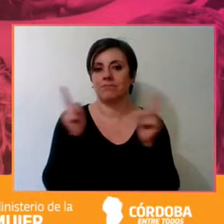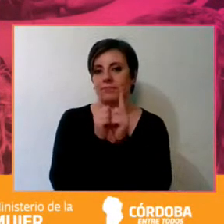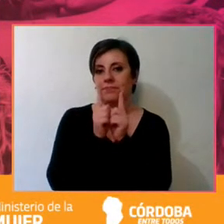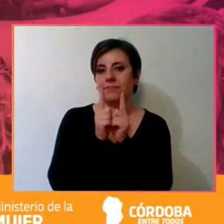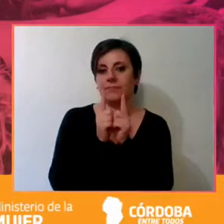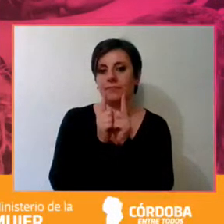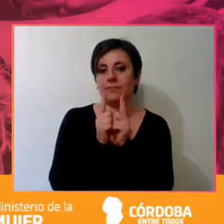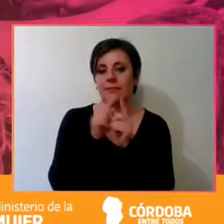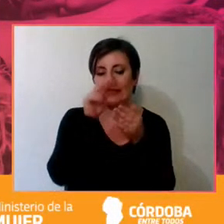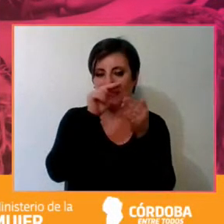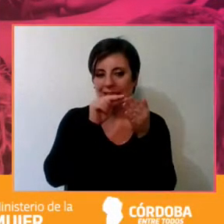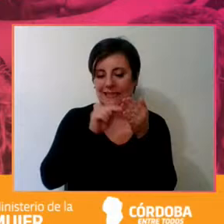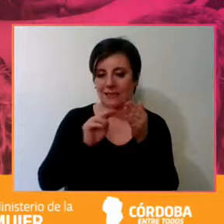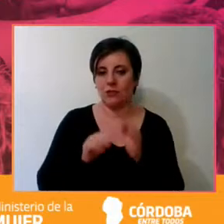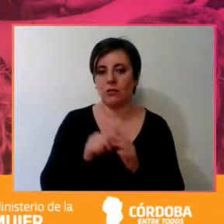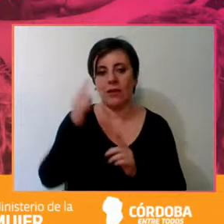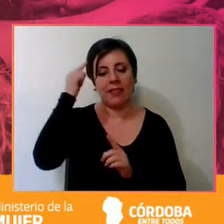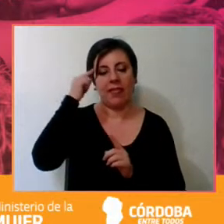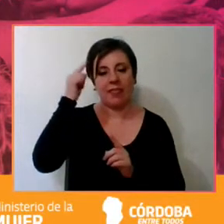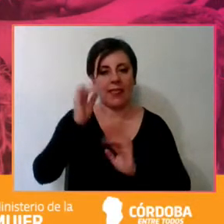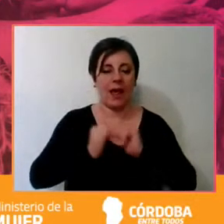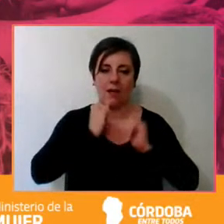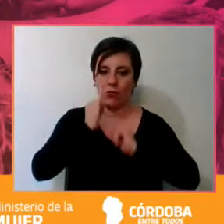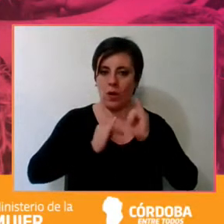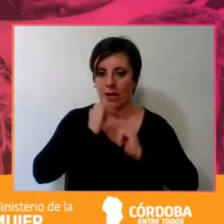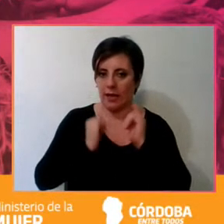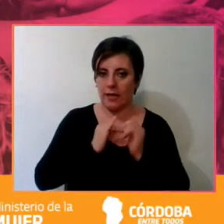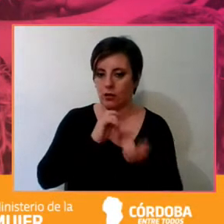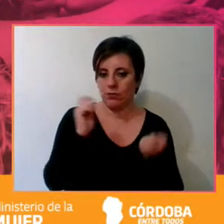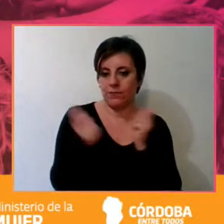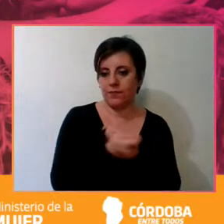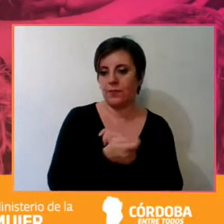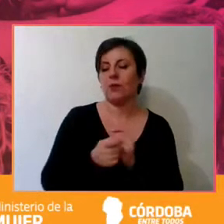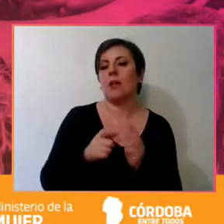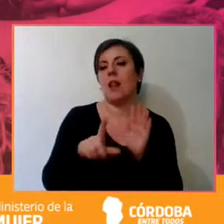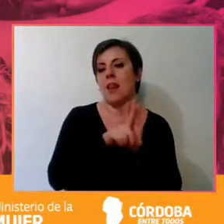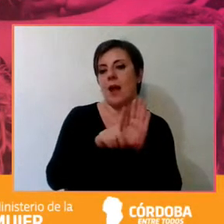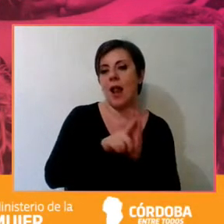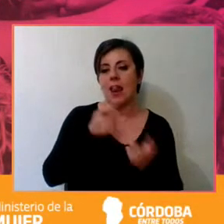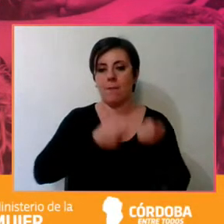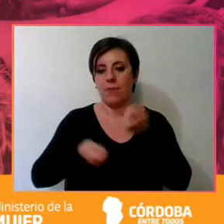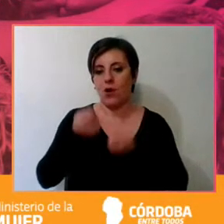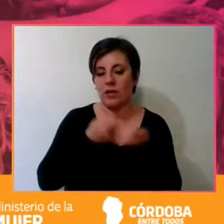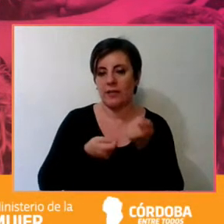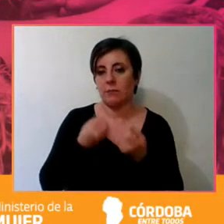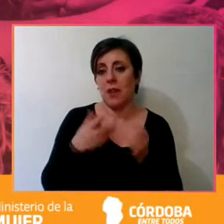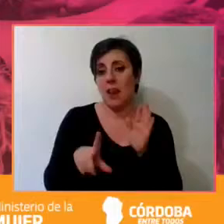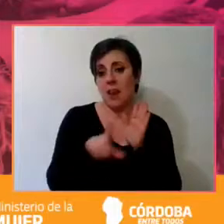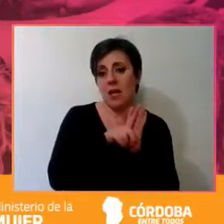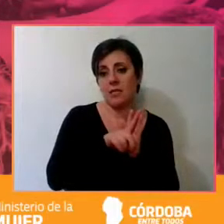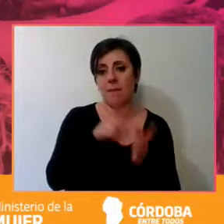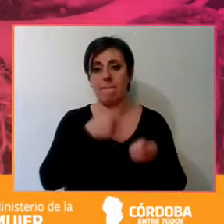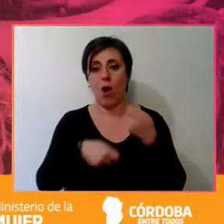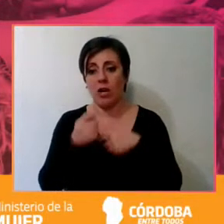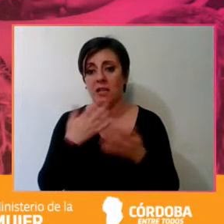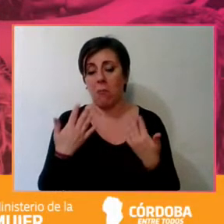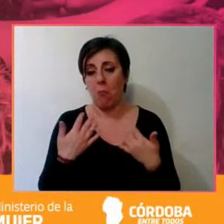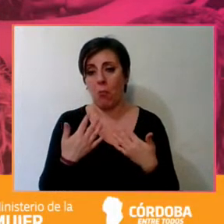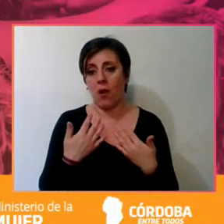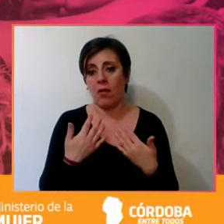voy a contar solo algunas ideas en el ámbito de las reformas políticas y legales, porque las leyes y las políticas pueden sentar